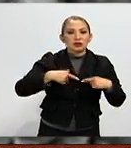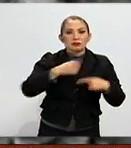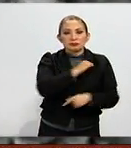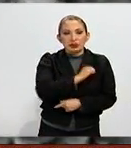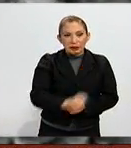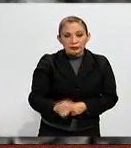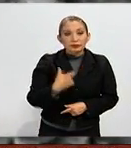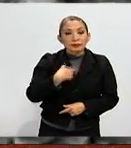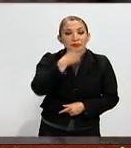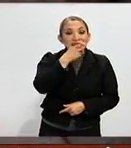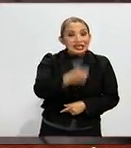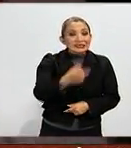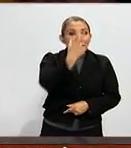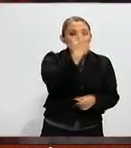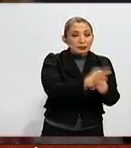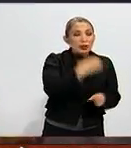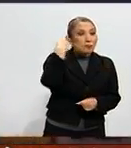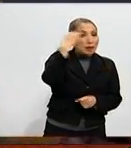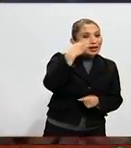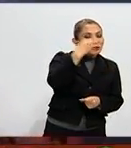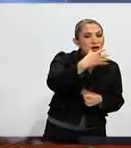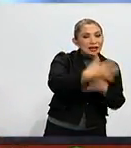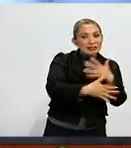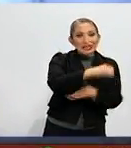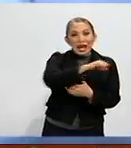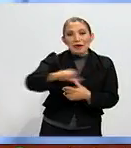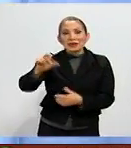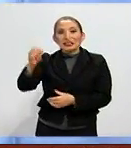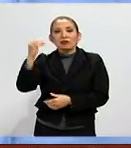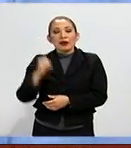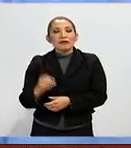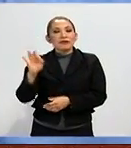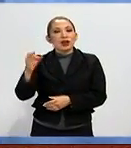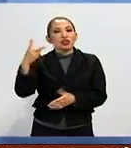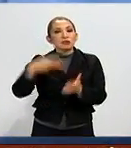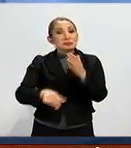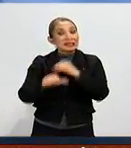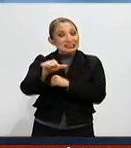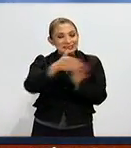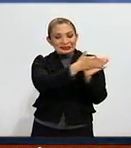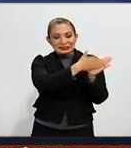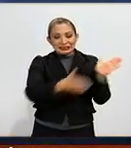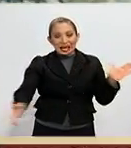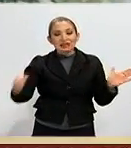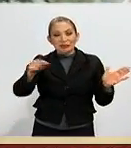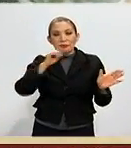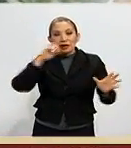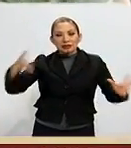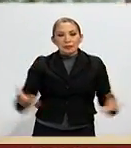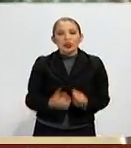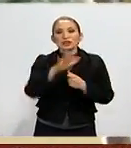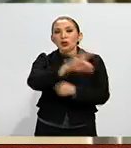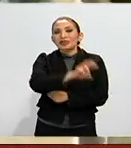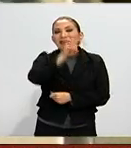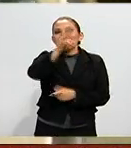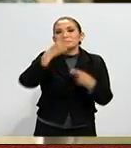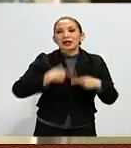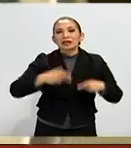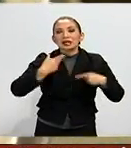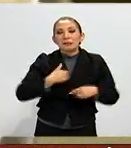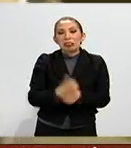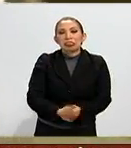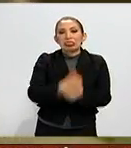delincuentes. Informó que del 1 de marzo de 2015 al 29 de febrero de 2016 también se rescataron a 53